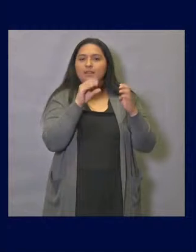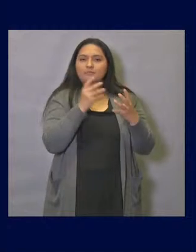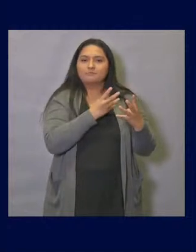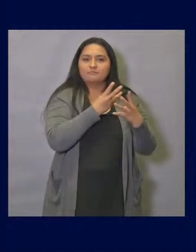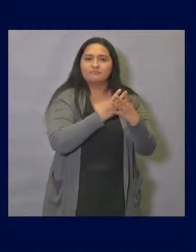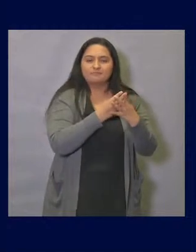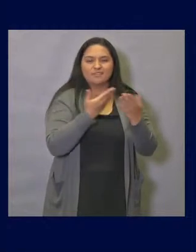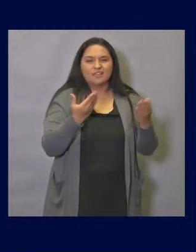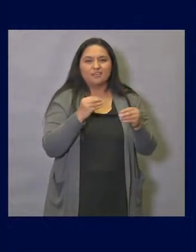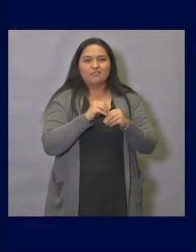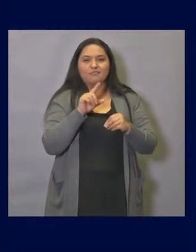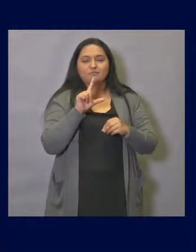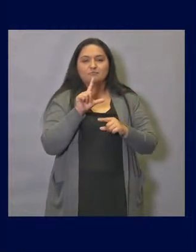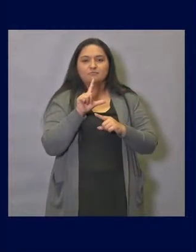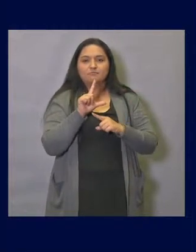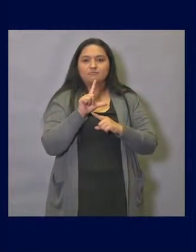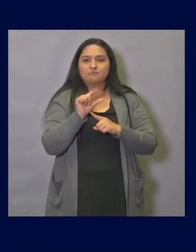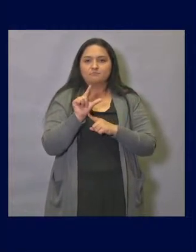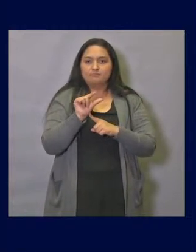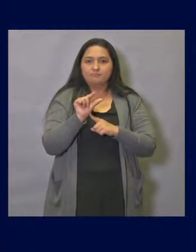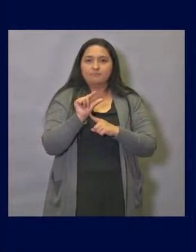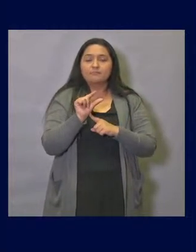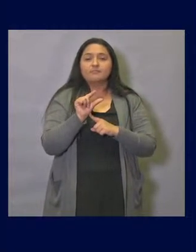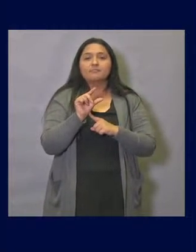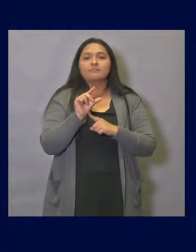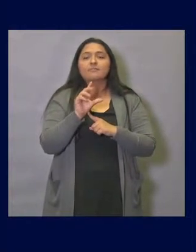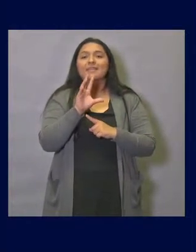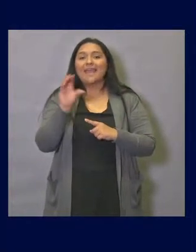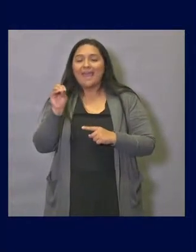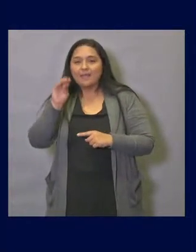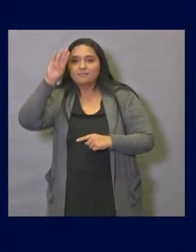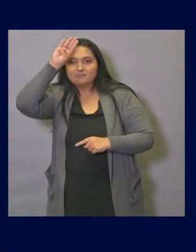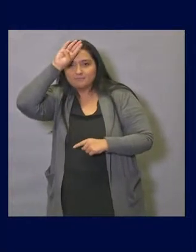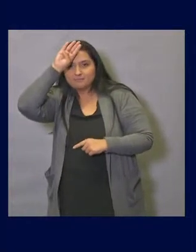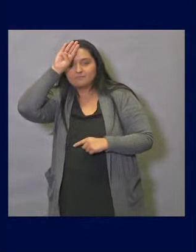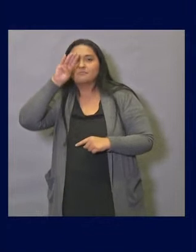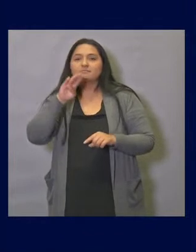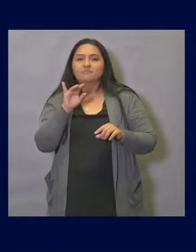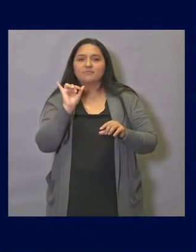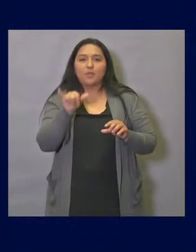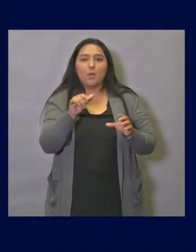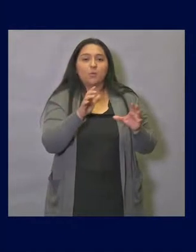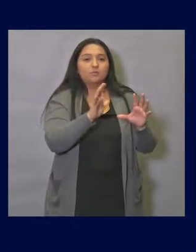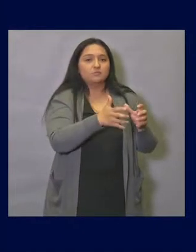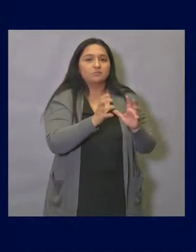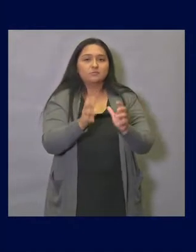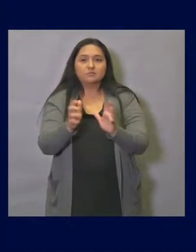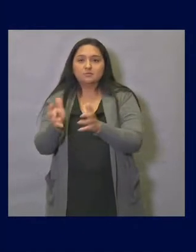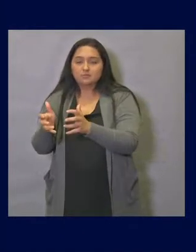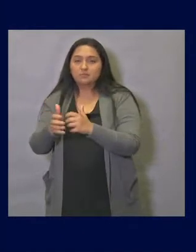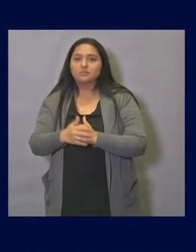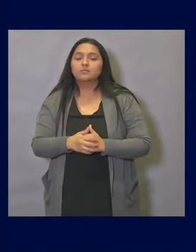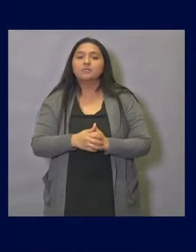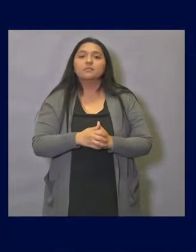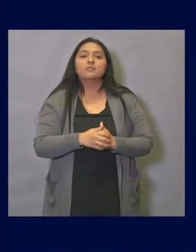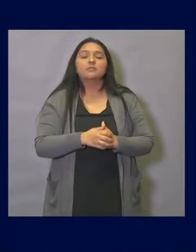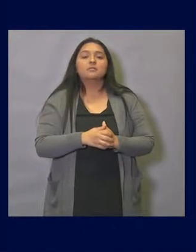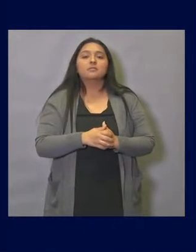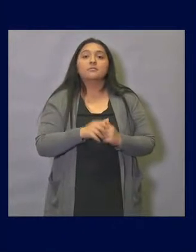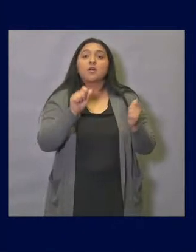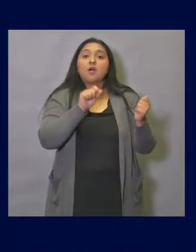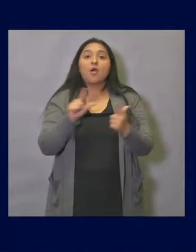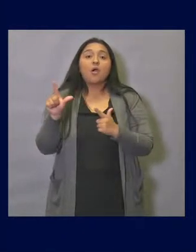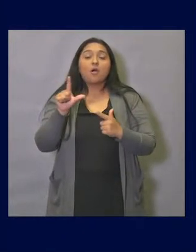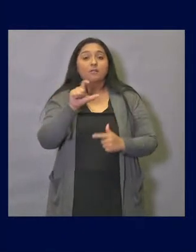Ángeles y el Departamento de Bomberos, respectivamente. Todos los departamentos de policía de la ciudad